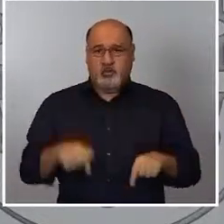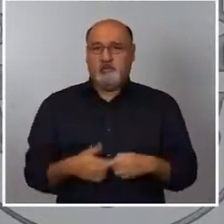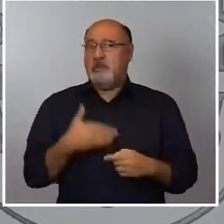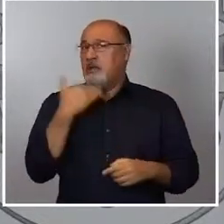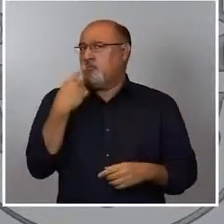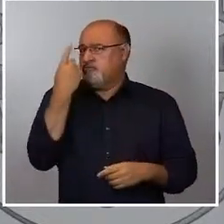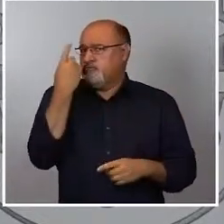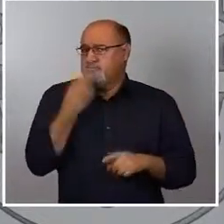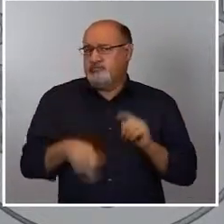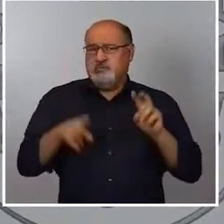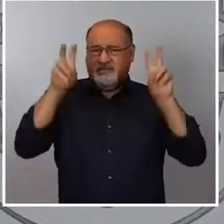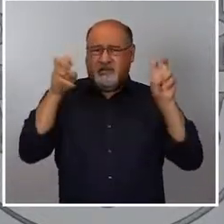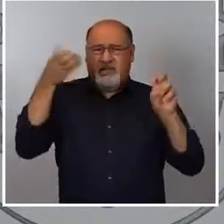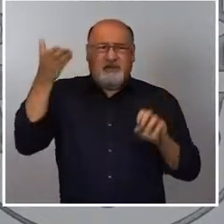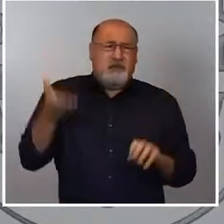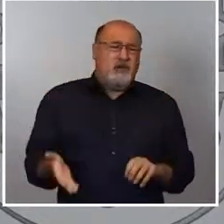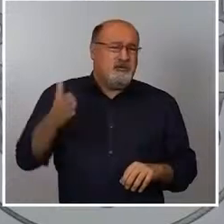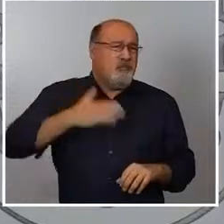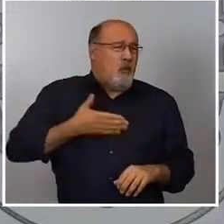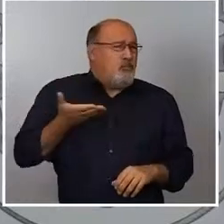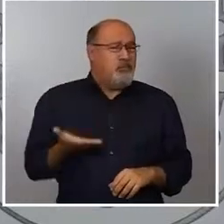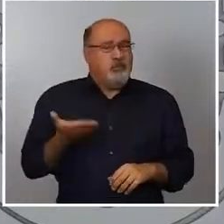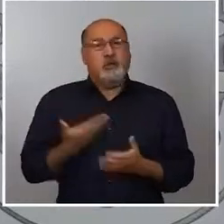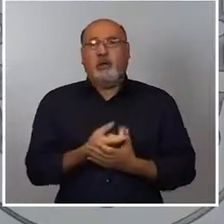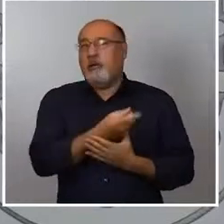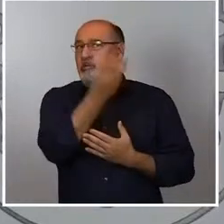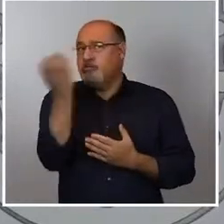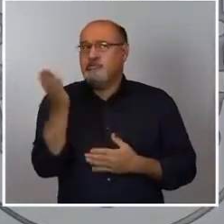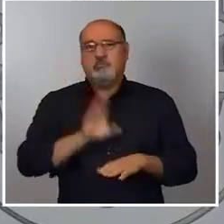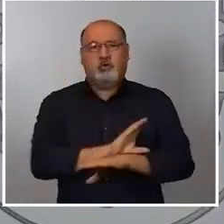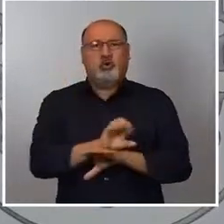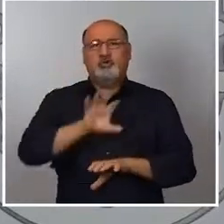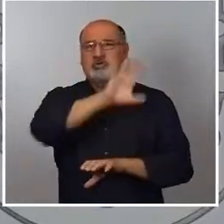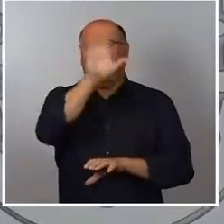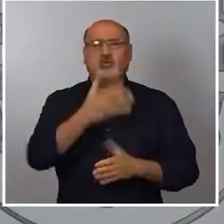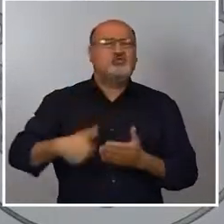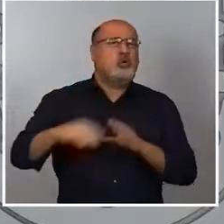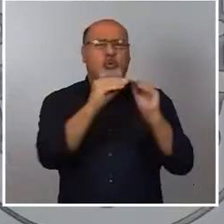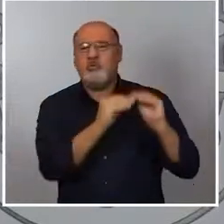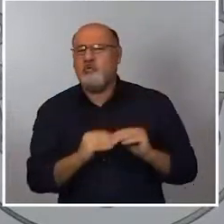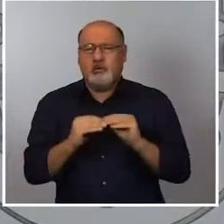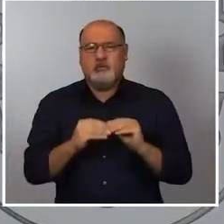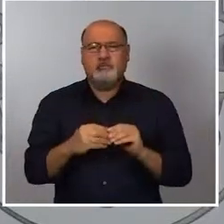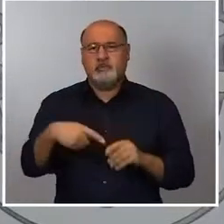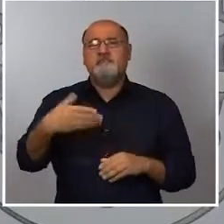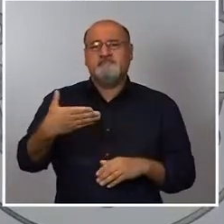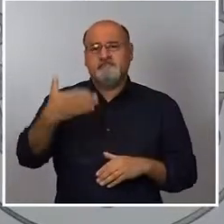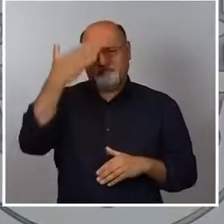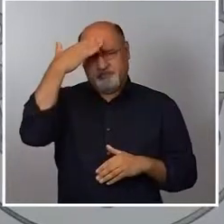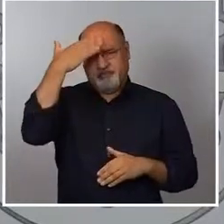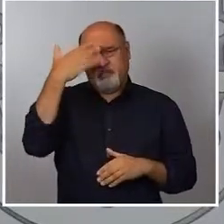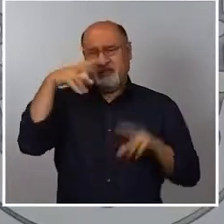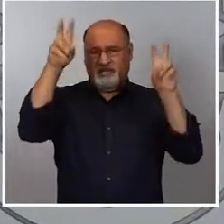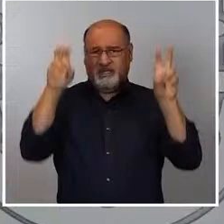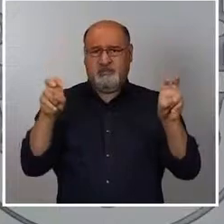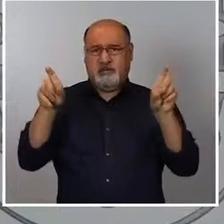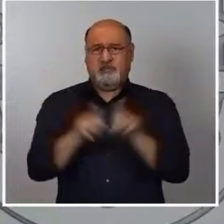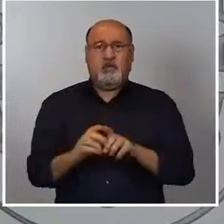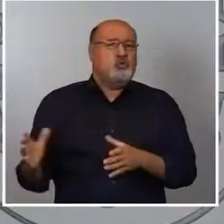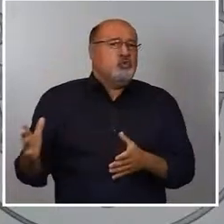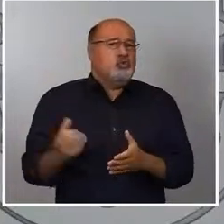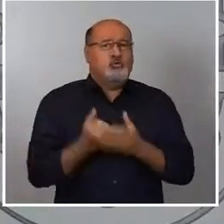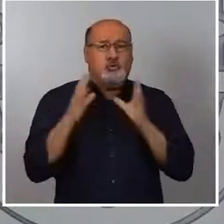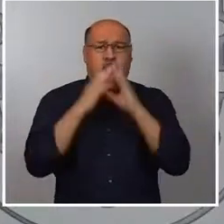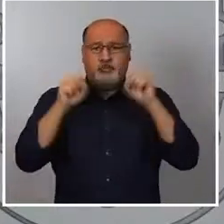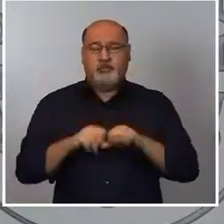tremendamente importante y que además han destacado todos los consejeros todas las consejeras sin excepción y la aprobación